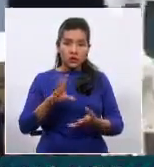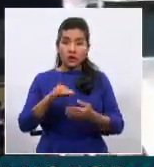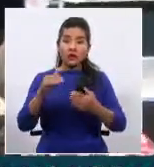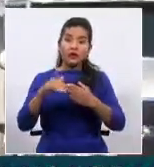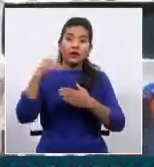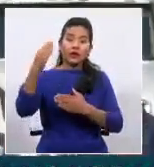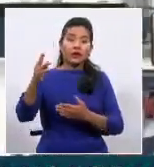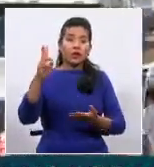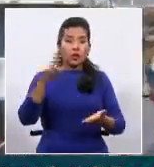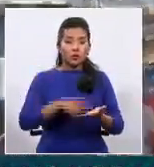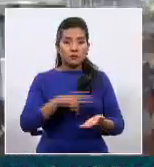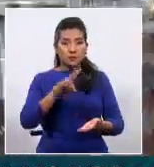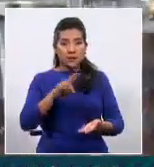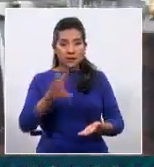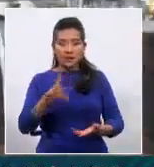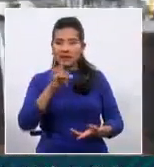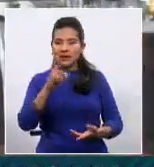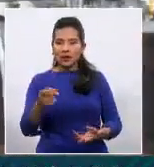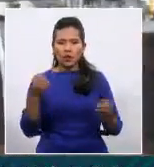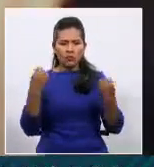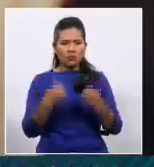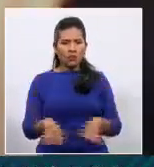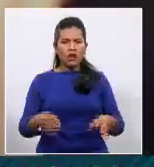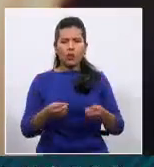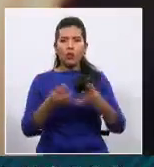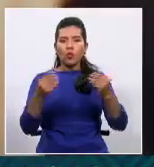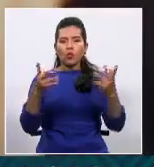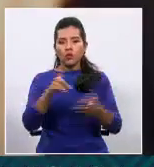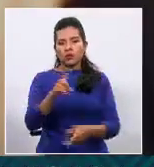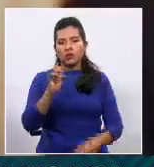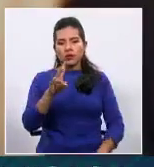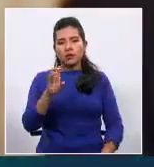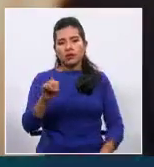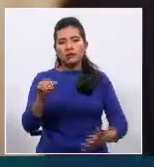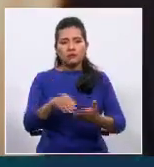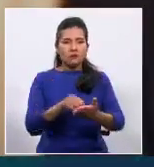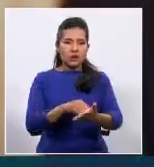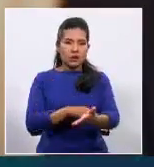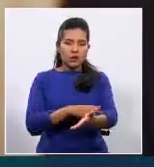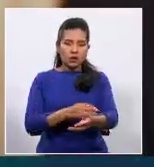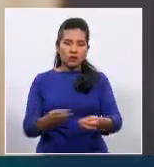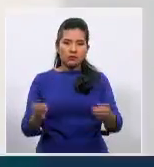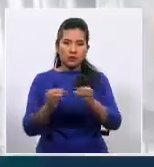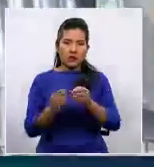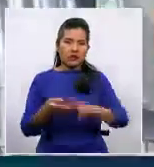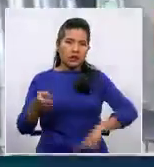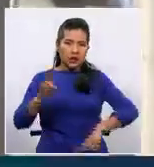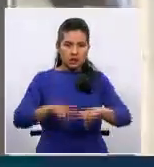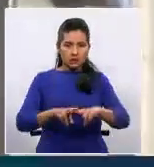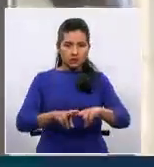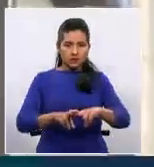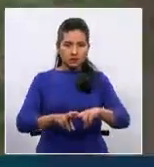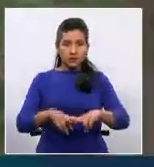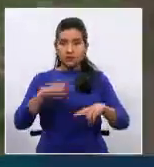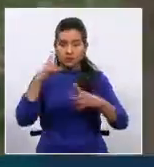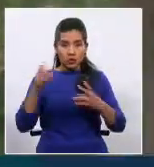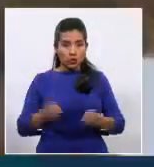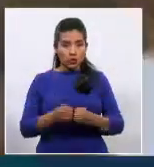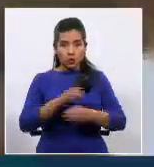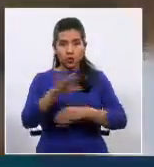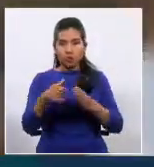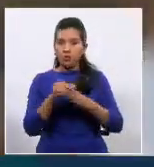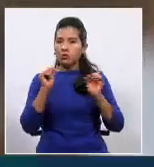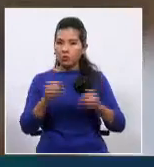las pérdidas hubieran sumado 170 millones de dólares adicionales este monto se hubiese incrementado